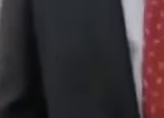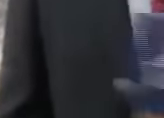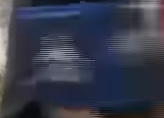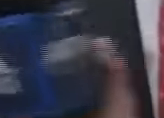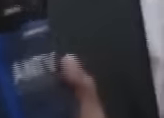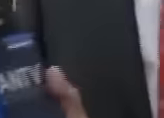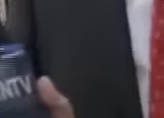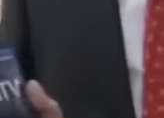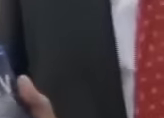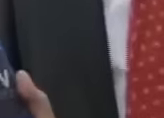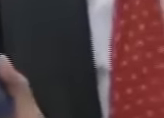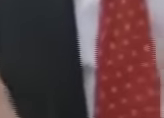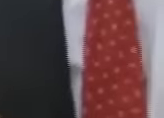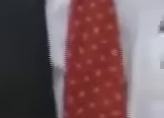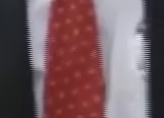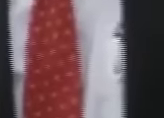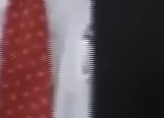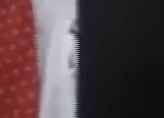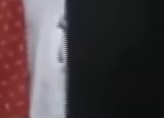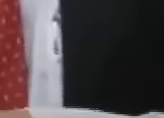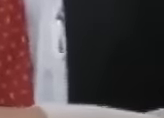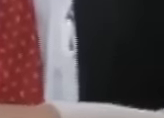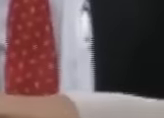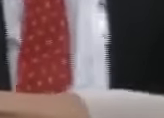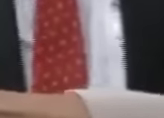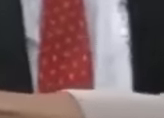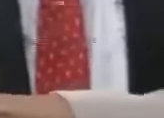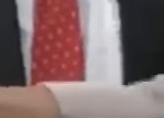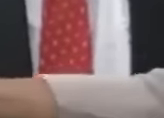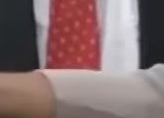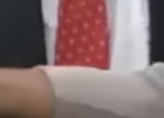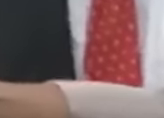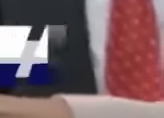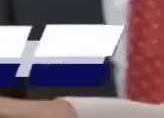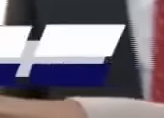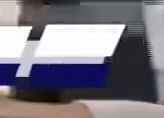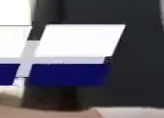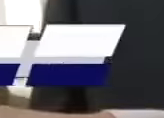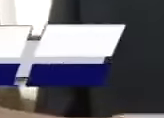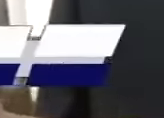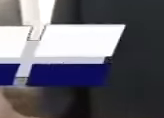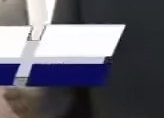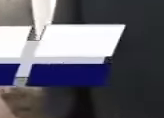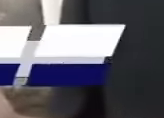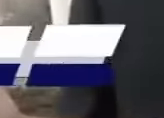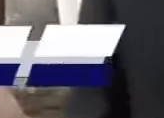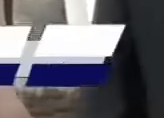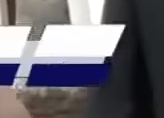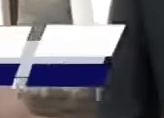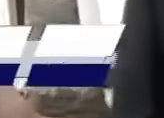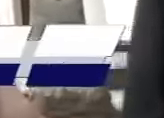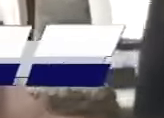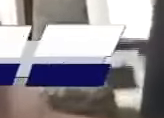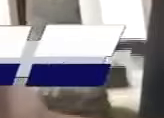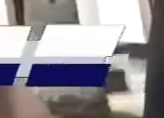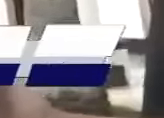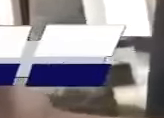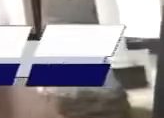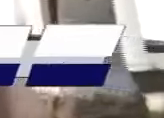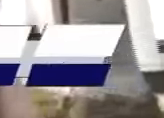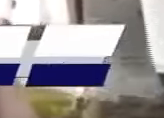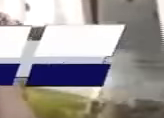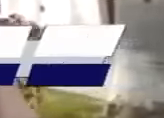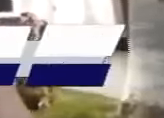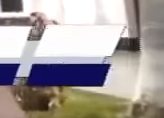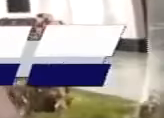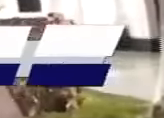su boca. Bueno, ya lo dijo el diputado Ángel Rodríguez, ¿no? La convulsión global, el caos global, que tiene una incidencia